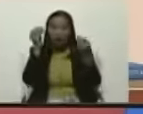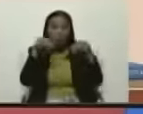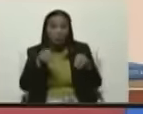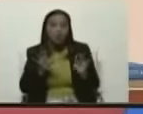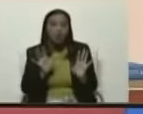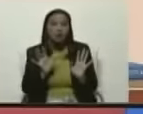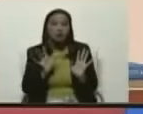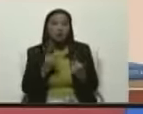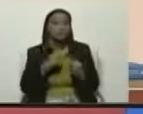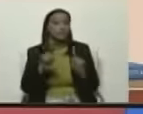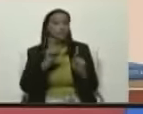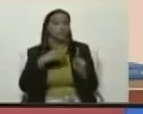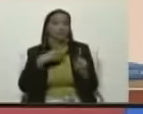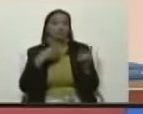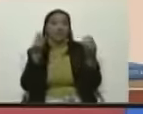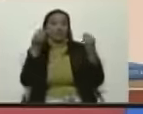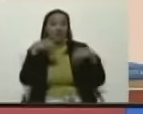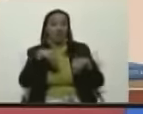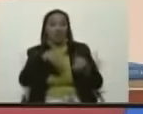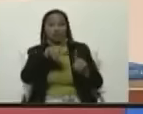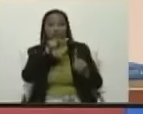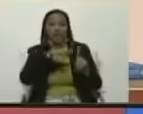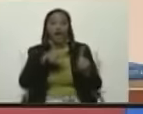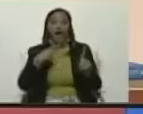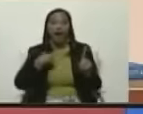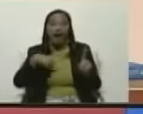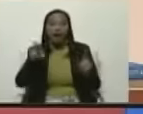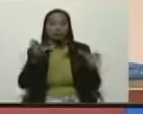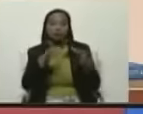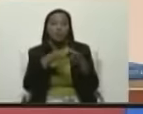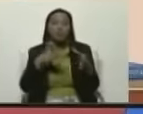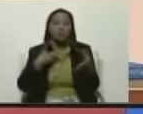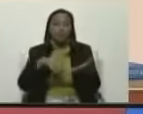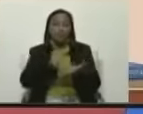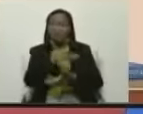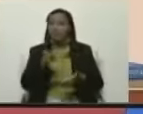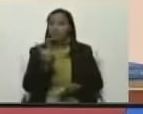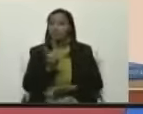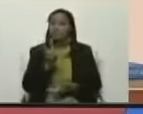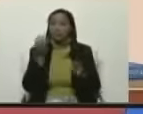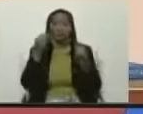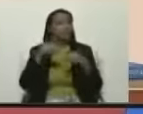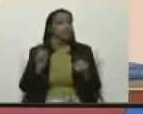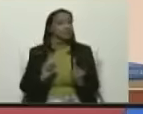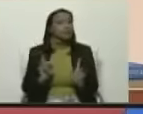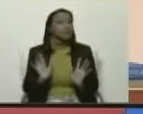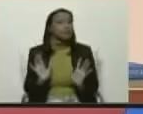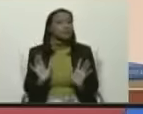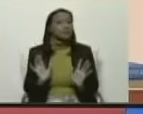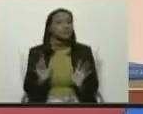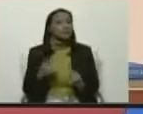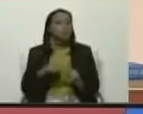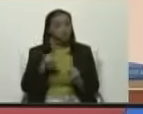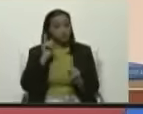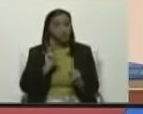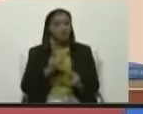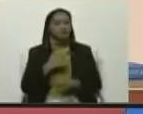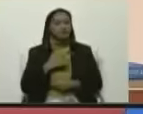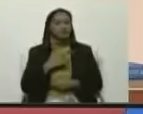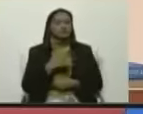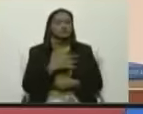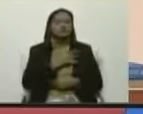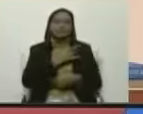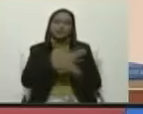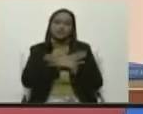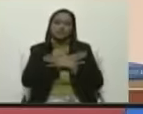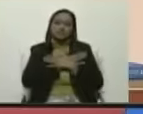generar violencia en tu propio país, ¿vale? Claro, para hacer eso, tú tienes que sentir tu país, tienes que